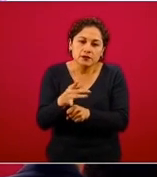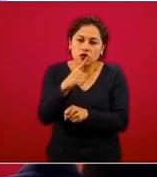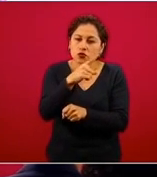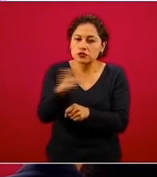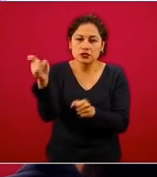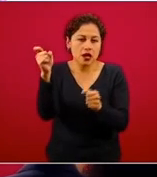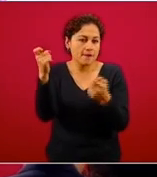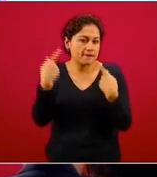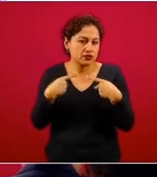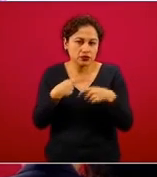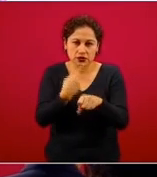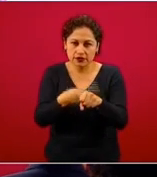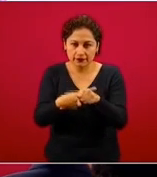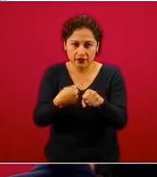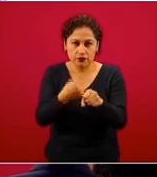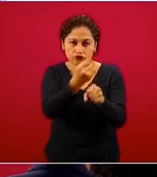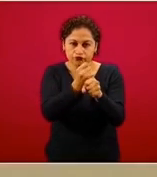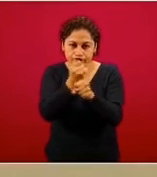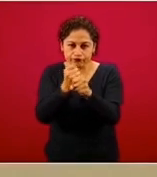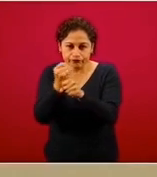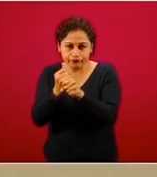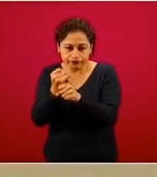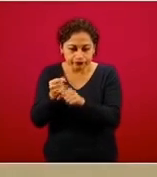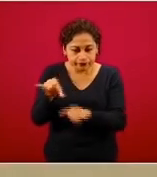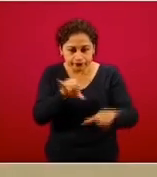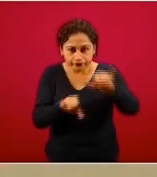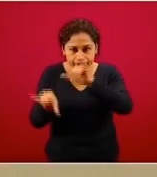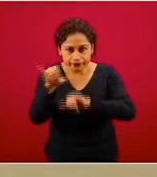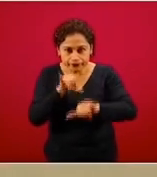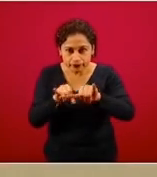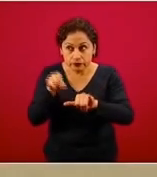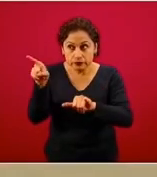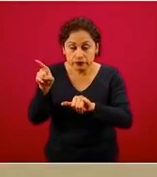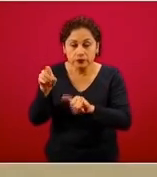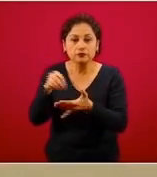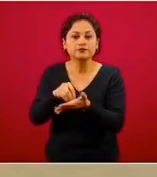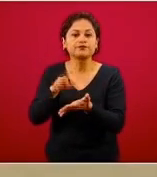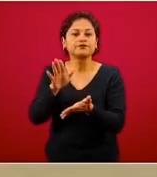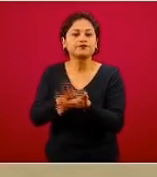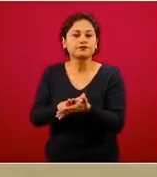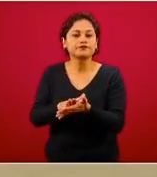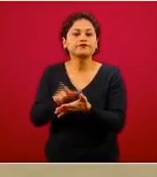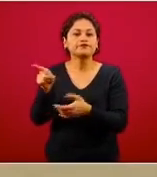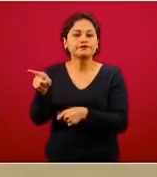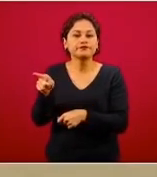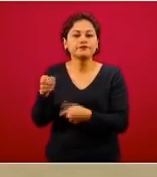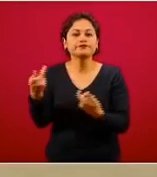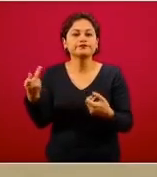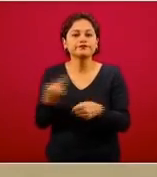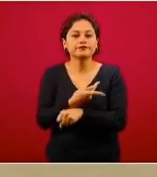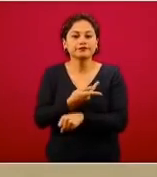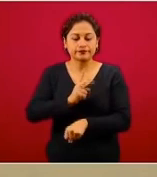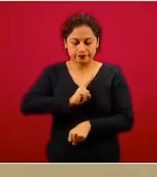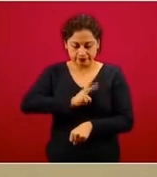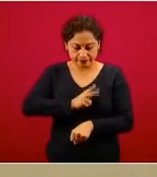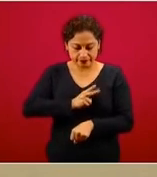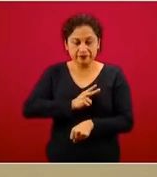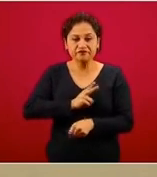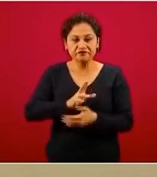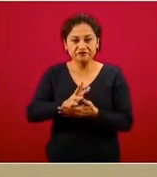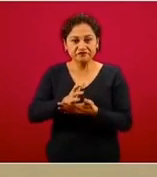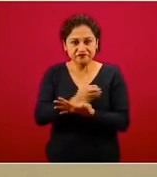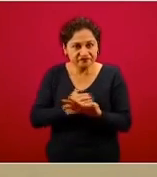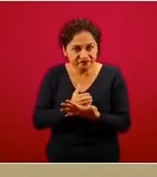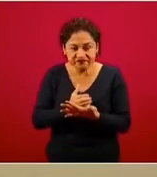there have been concluyen, some para que no me lo pregunten, que good concluyen que no hay results grandes with the use avances, of this excepto en que en lugar de tener